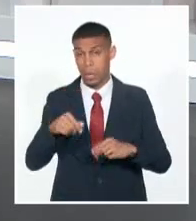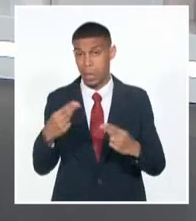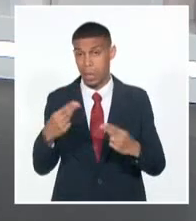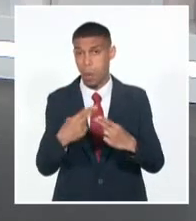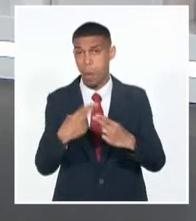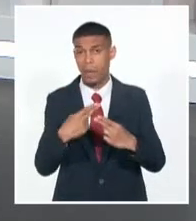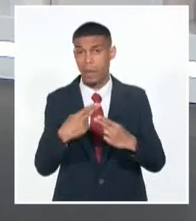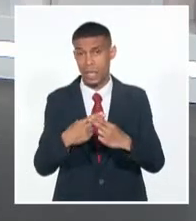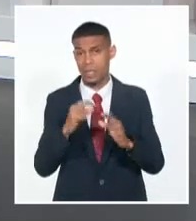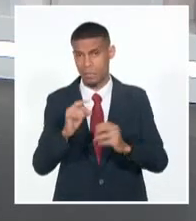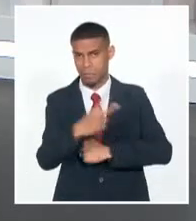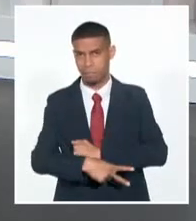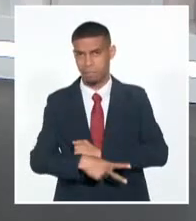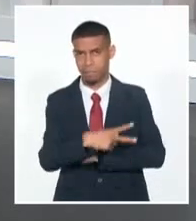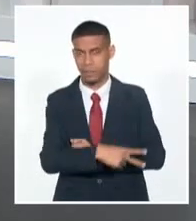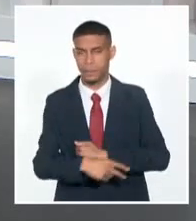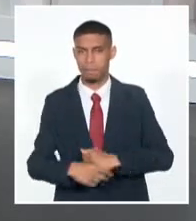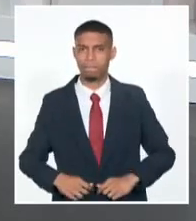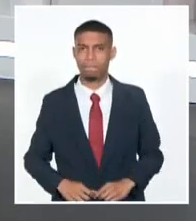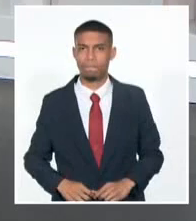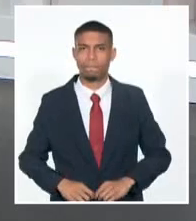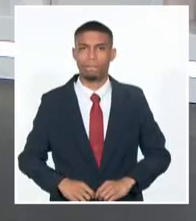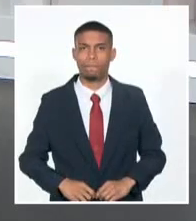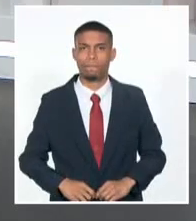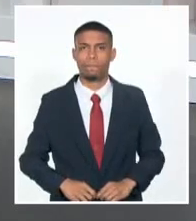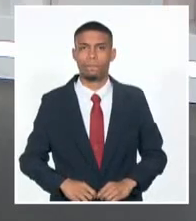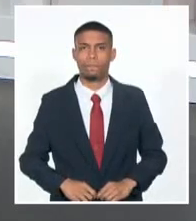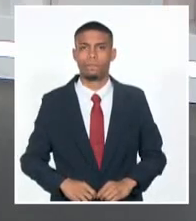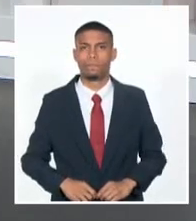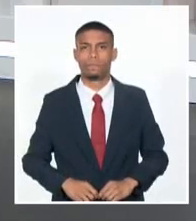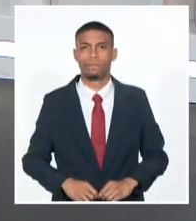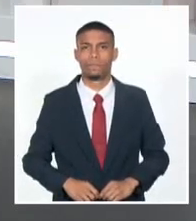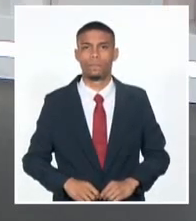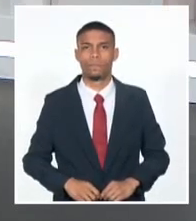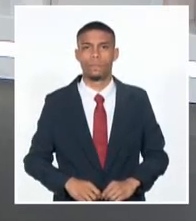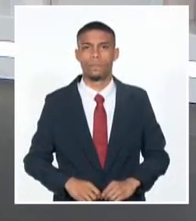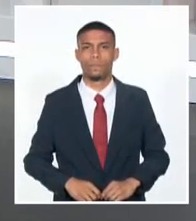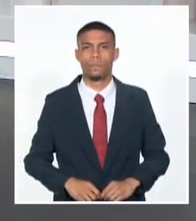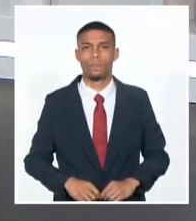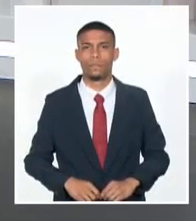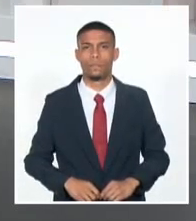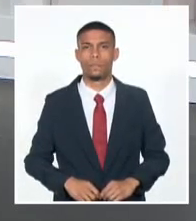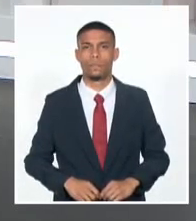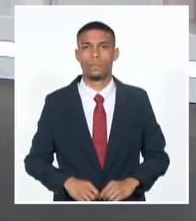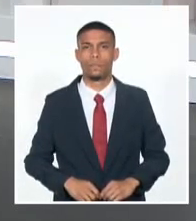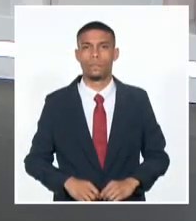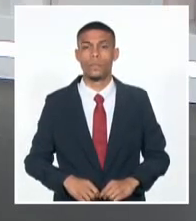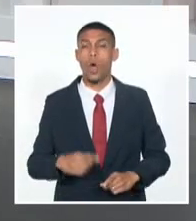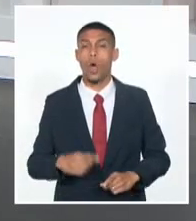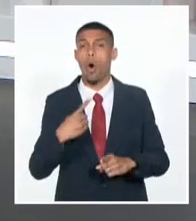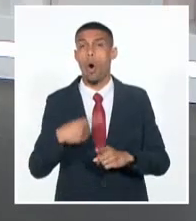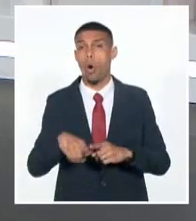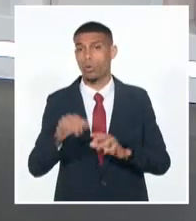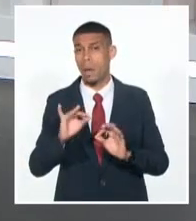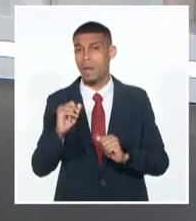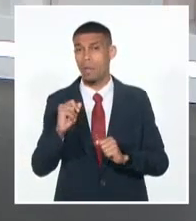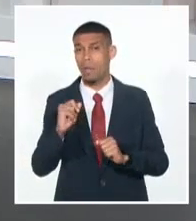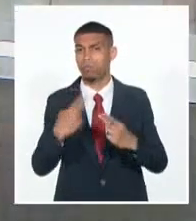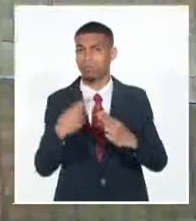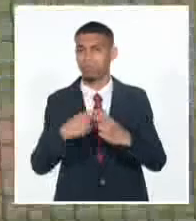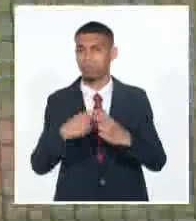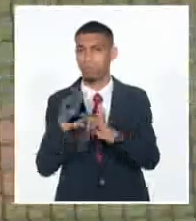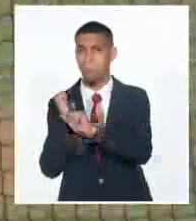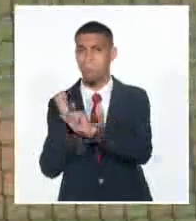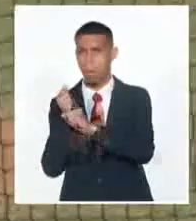San Salvador. Y bueno, también tenemos la señal del juego de béisbol entre Cuba y Venezuela que se está